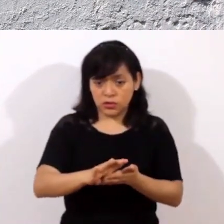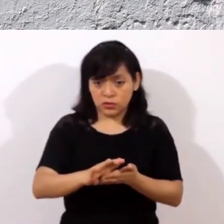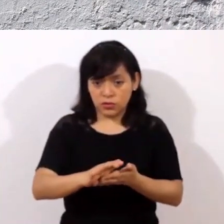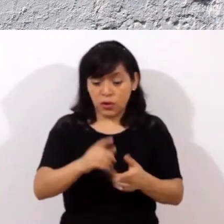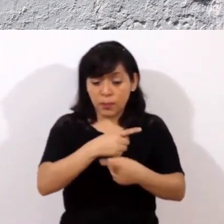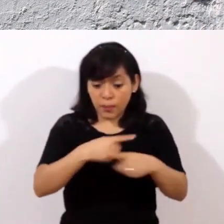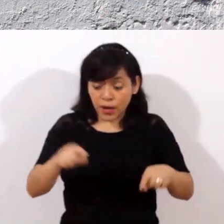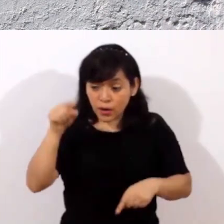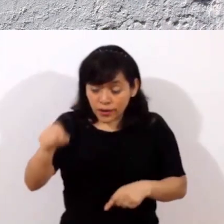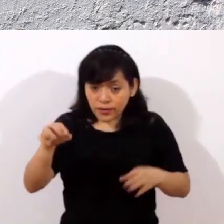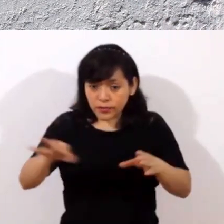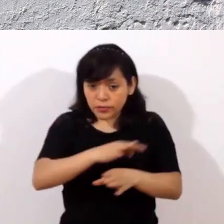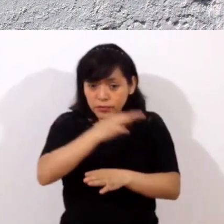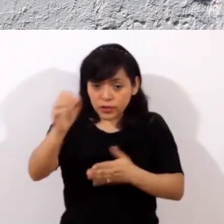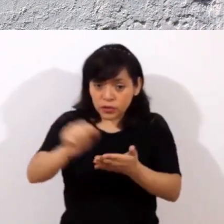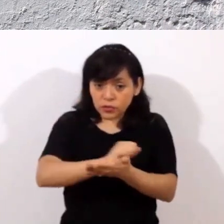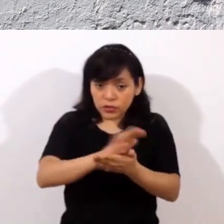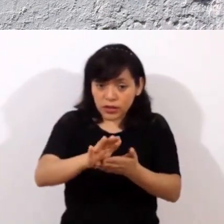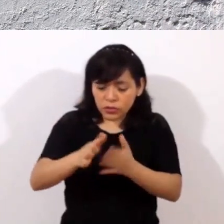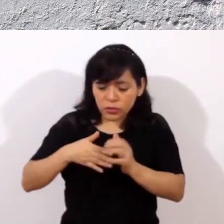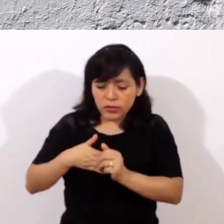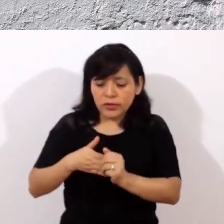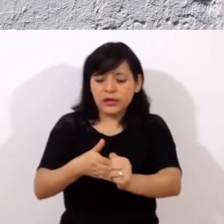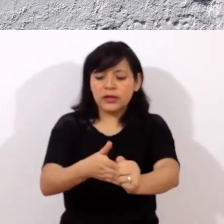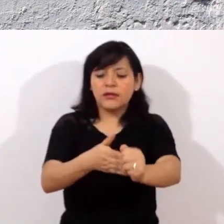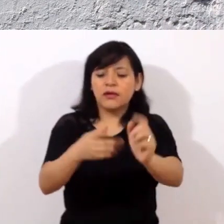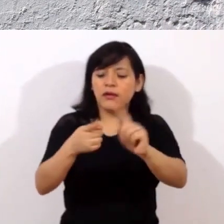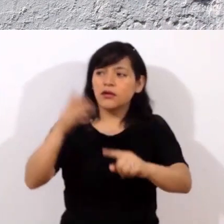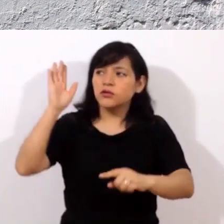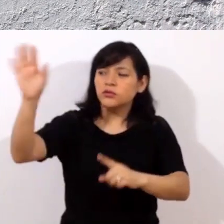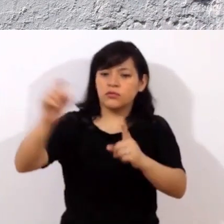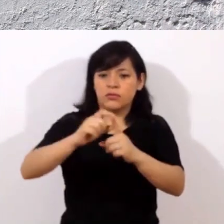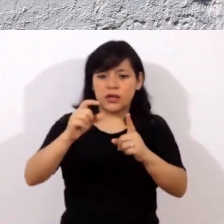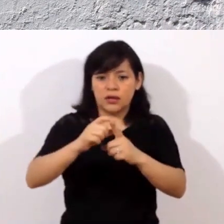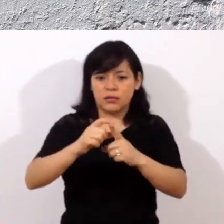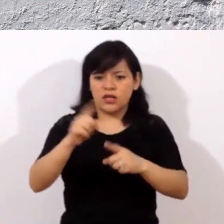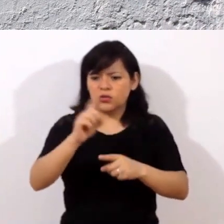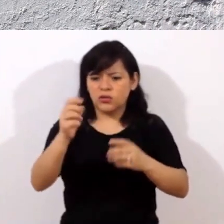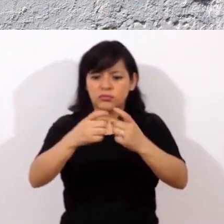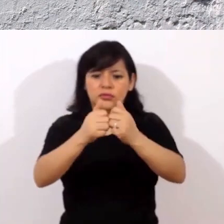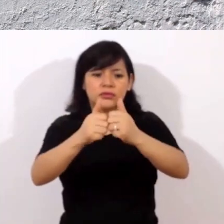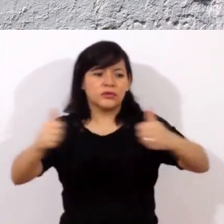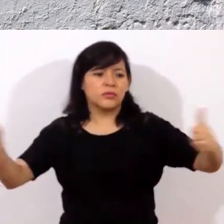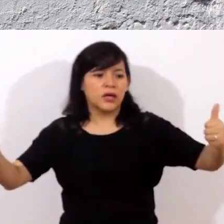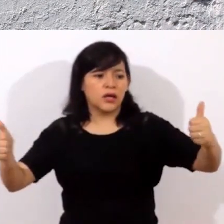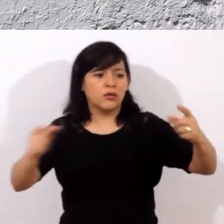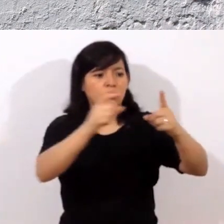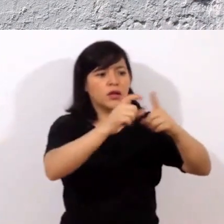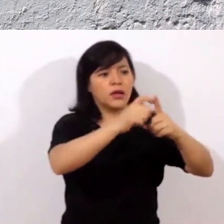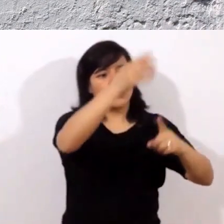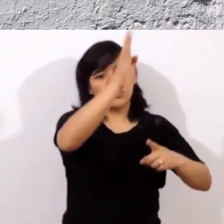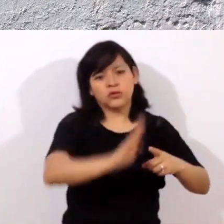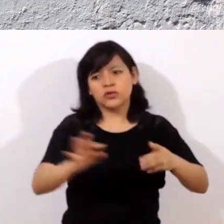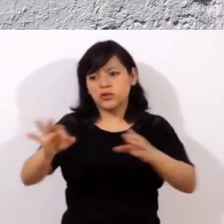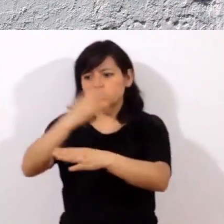palabra. Y el Espíritu Santo no va a actuar de forma independiente a la palabra de Dios, porque